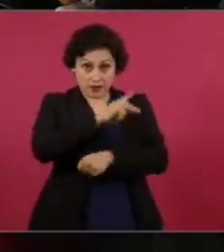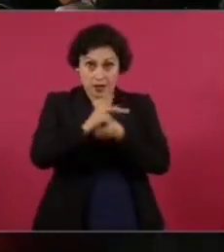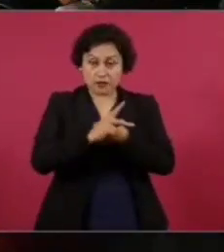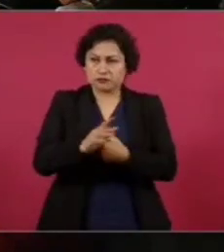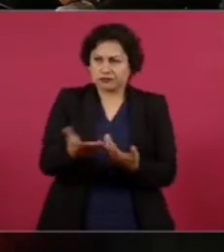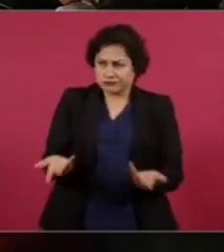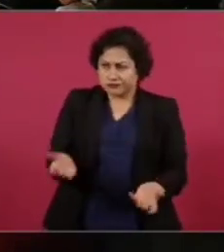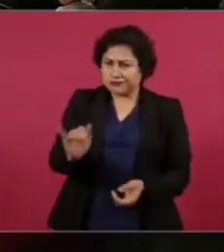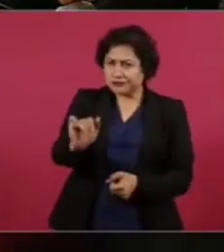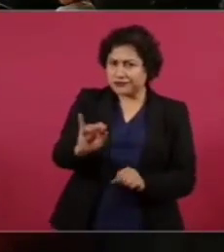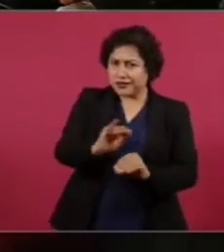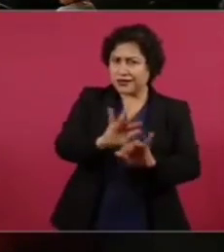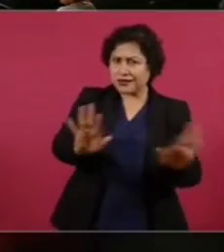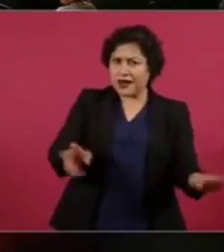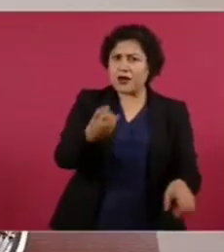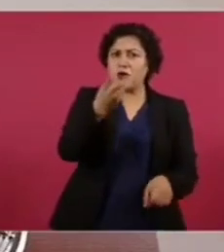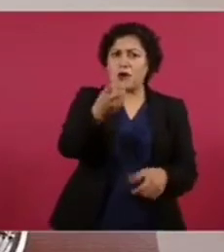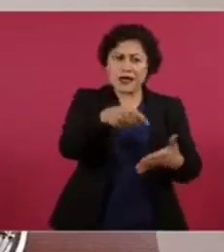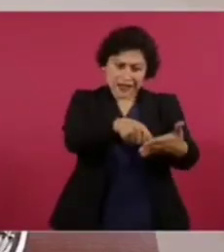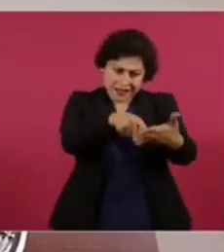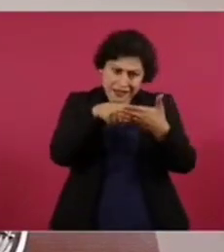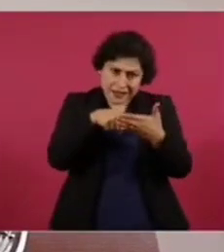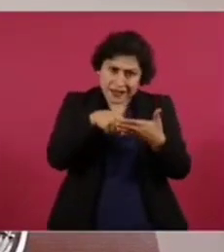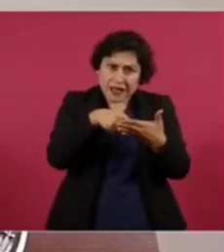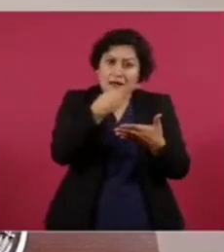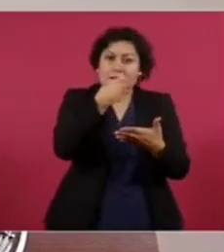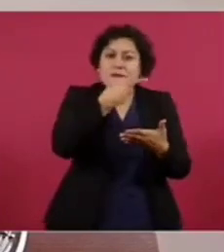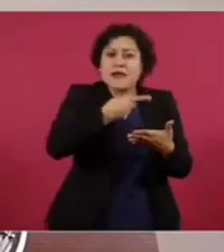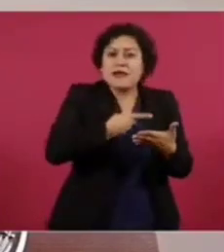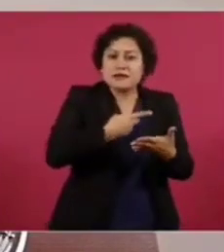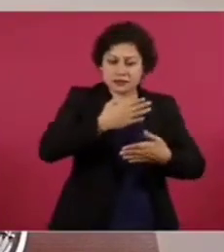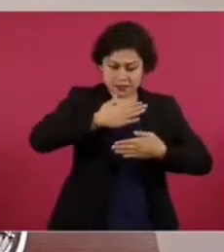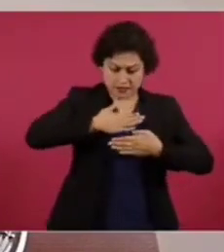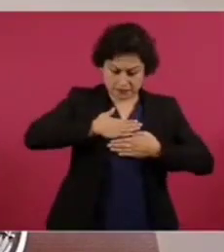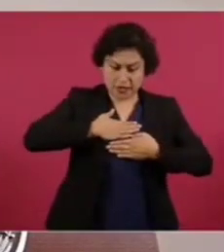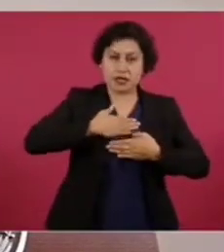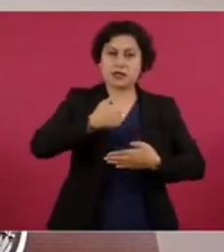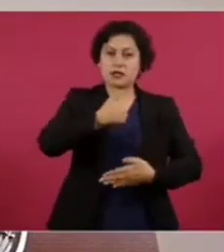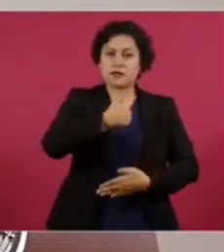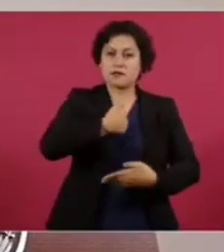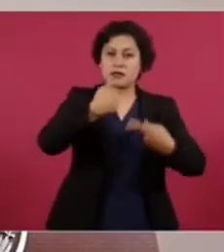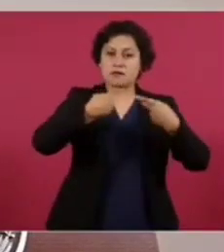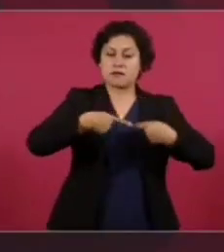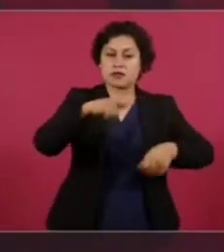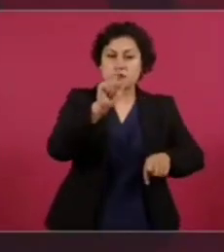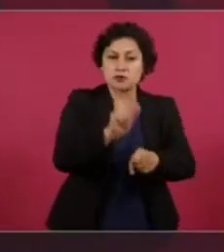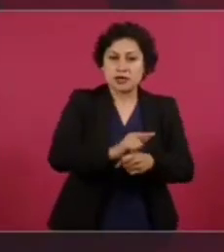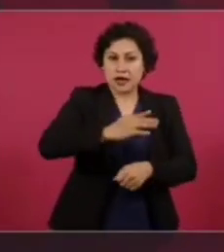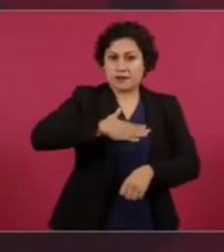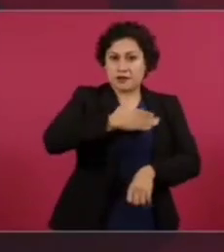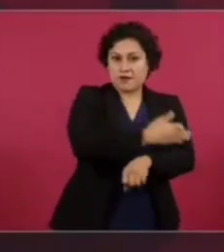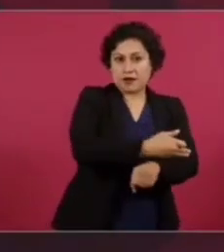calumnia me está vinculando a mí, a mi familia, con el narcotráfico,